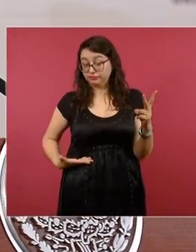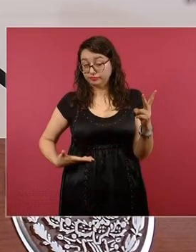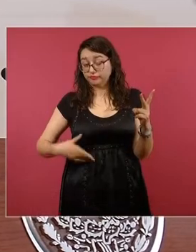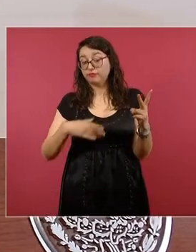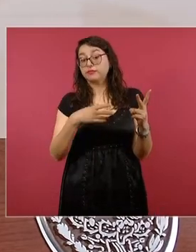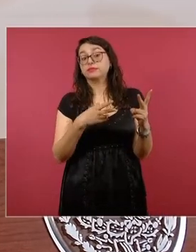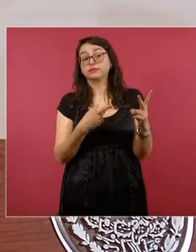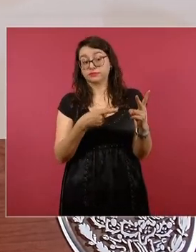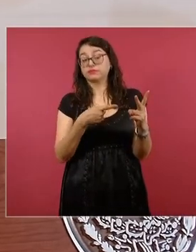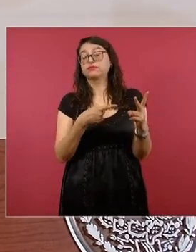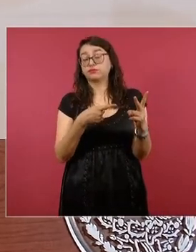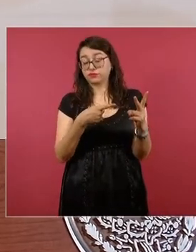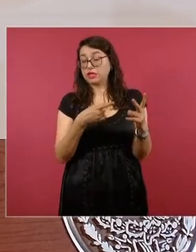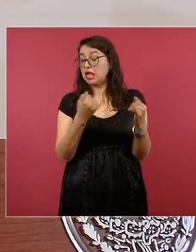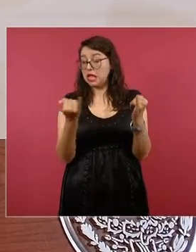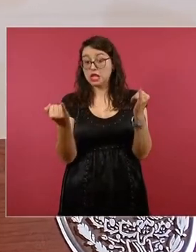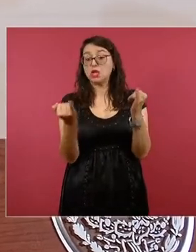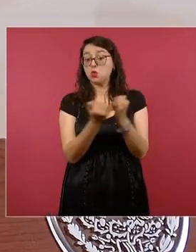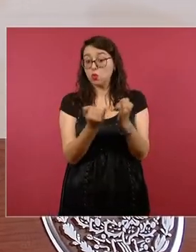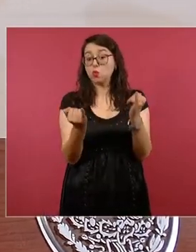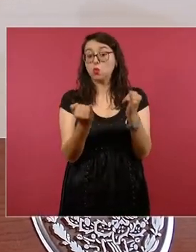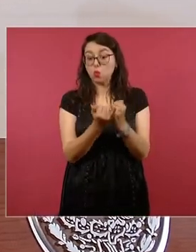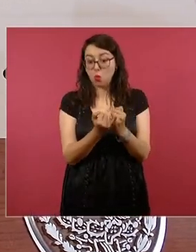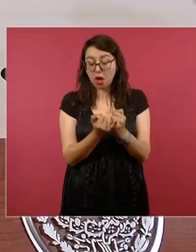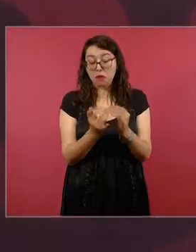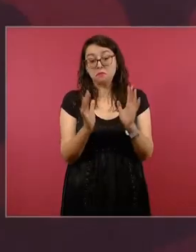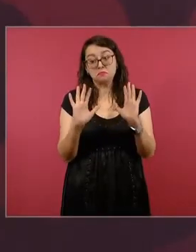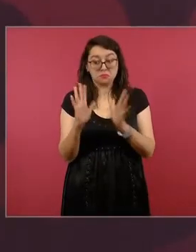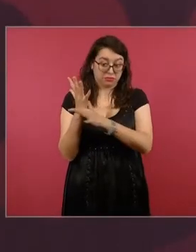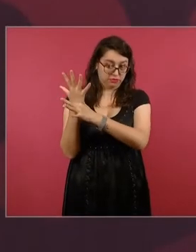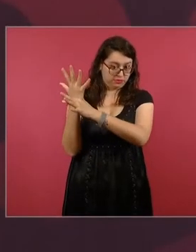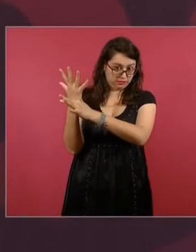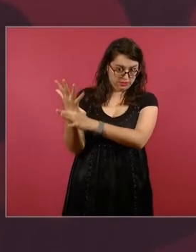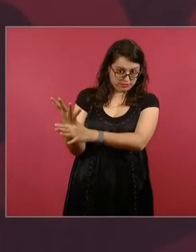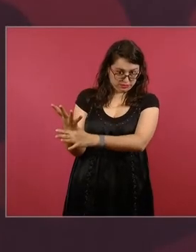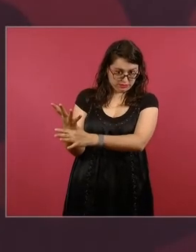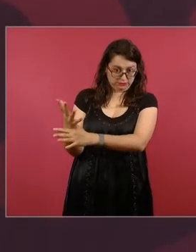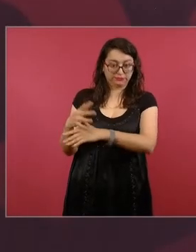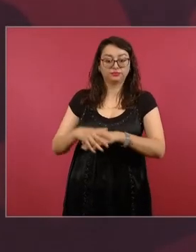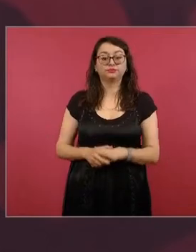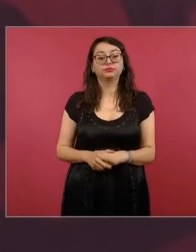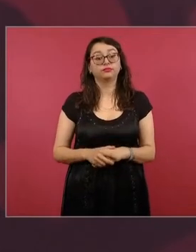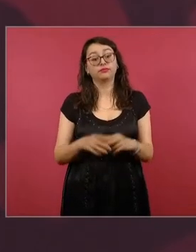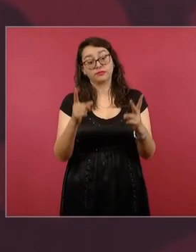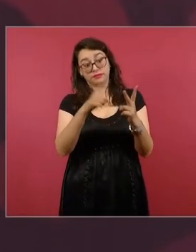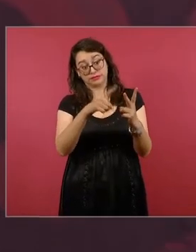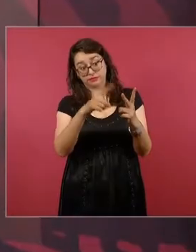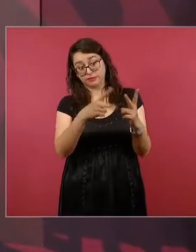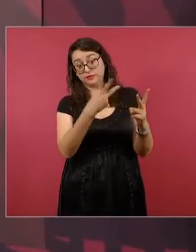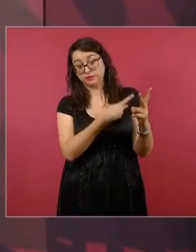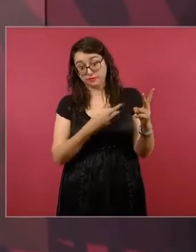vicepresidente fue a la cárcel, estuvo 5 o 6 años en la cárcel, salió de la cárcel,